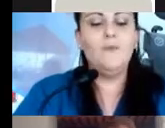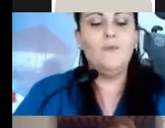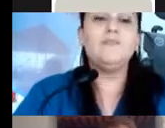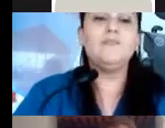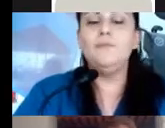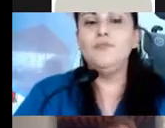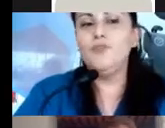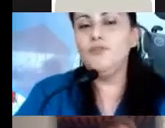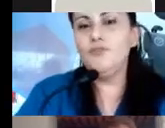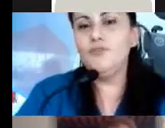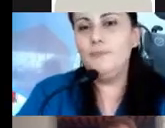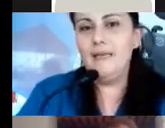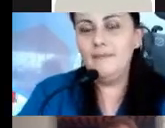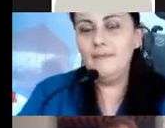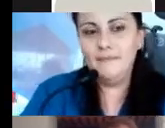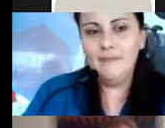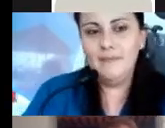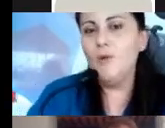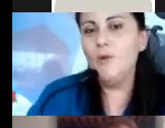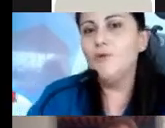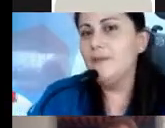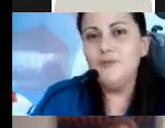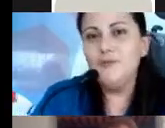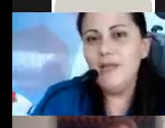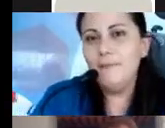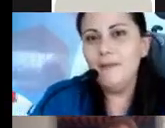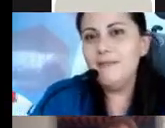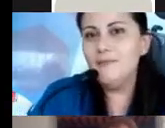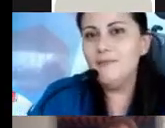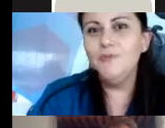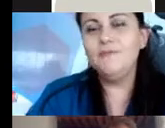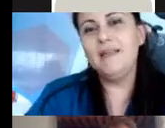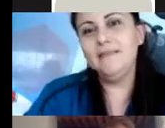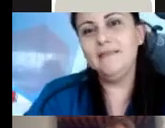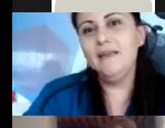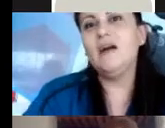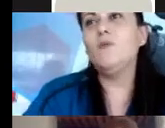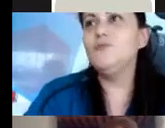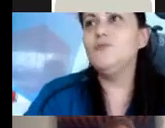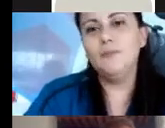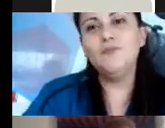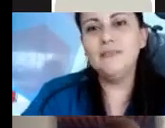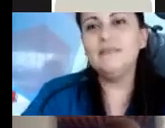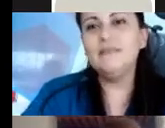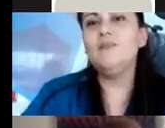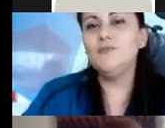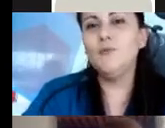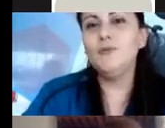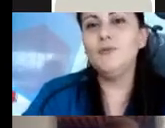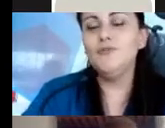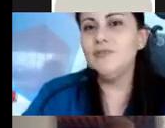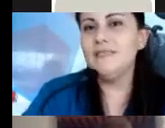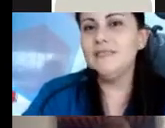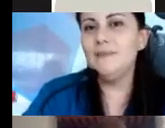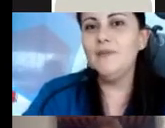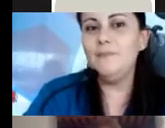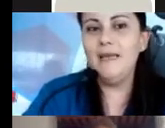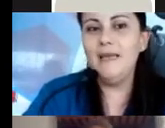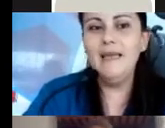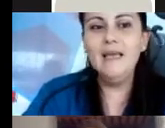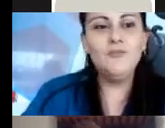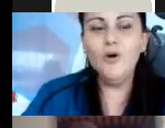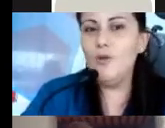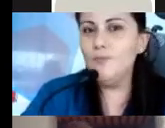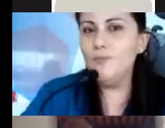Indudablemente, cuando estamos nosotros de pie, el comportamiento de la pelvis es muy diferente a cuando estamos sentados. Cuando nosotros estamos de